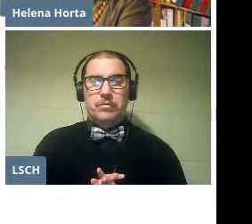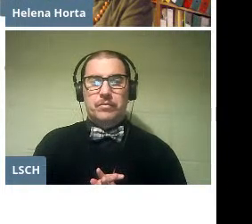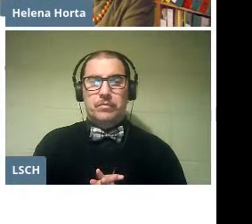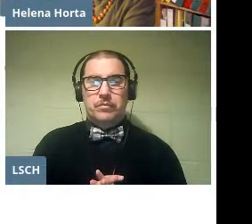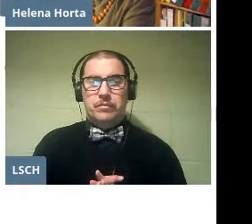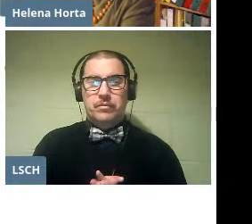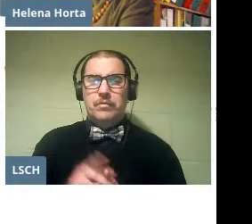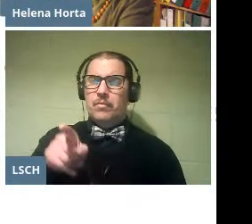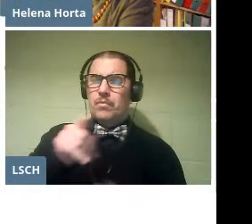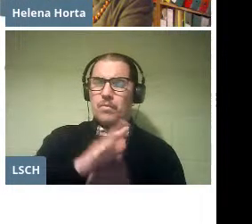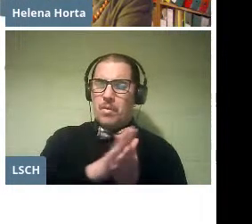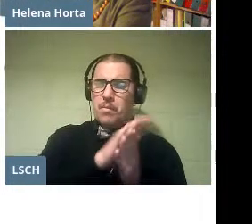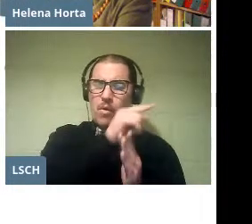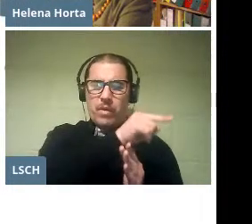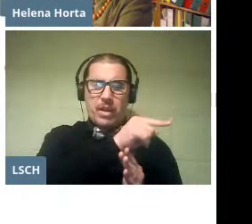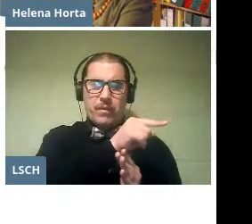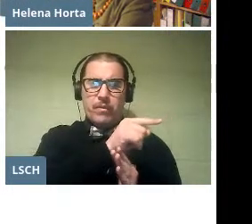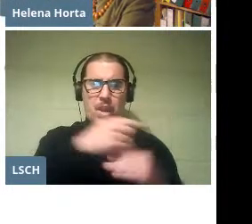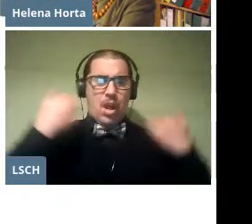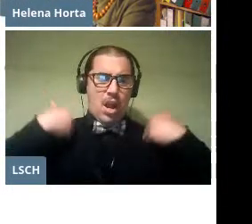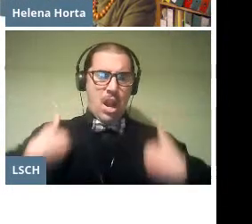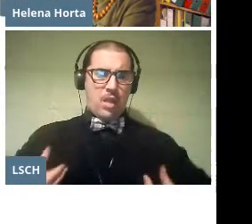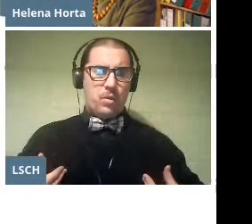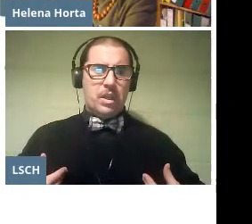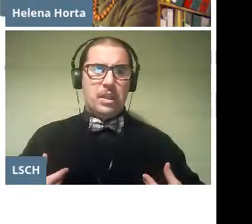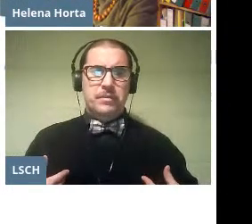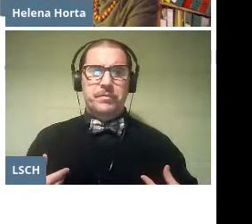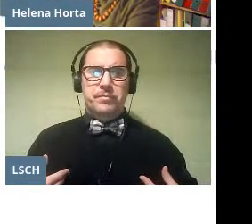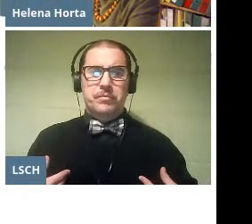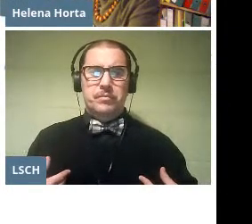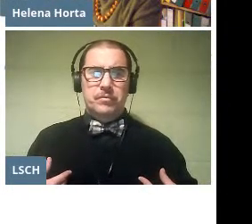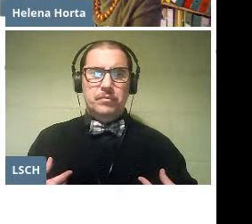Aquí vemos una túnica